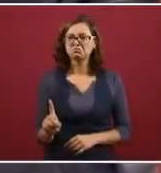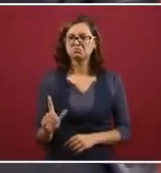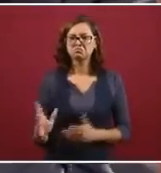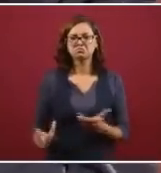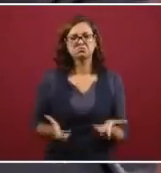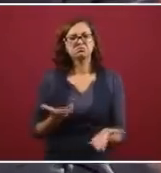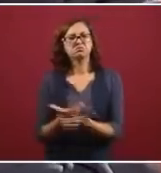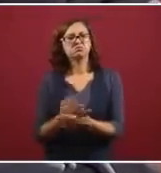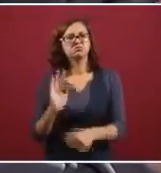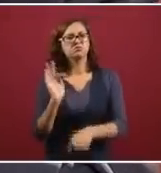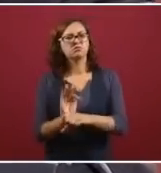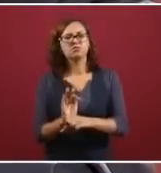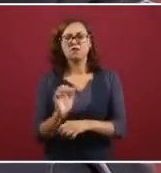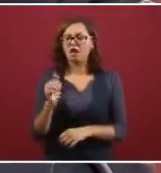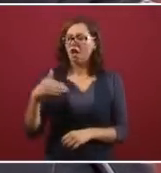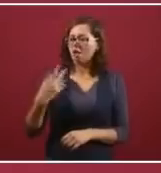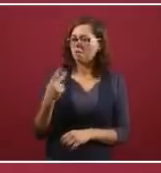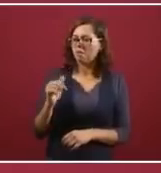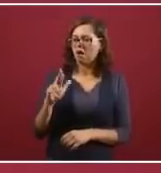presentando un amparo